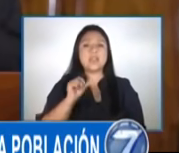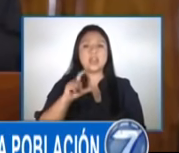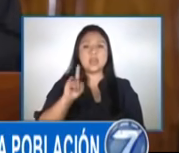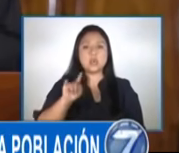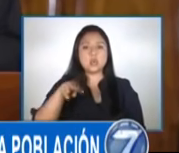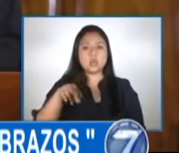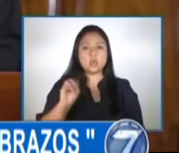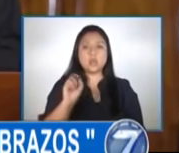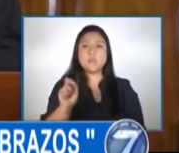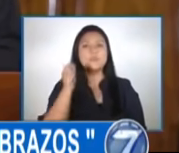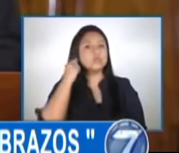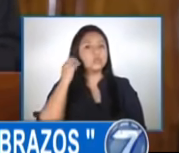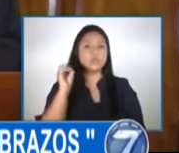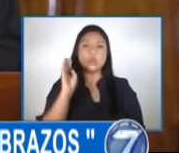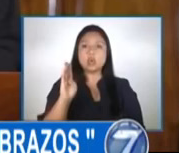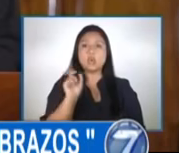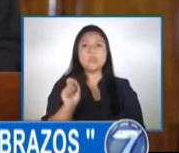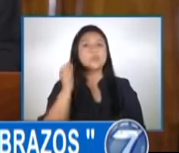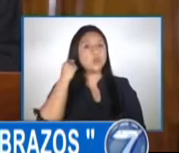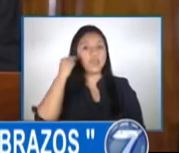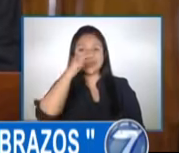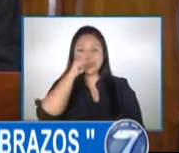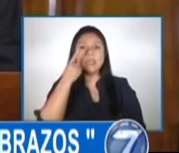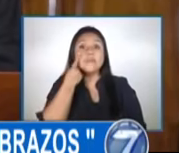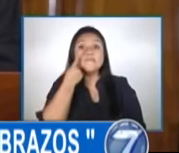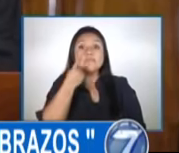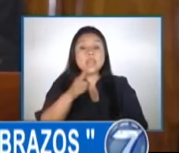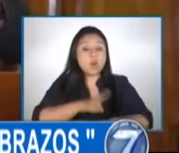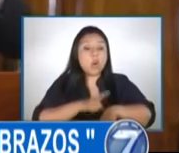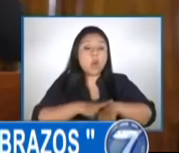yomevacuno.gob.gt y conocer las ubicaciones y horarios de atención de los puestos de vacunación.